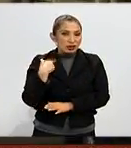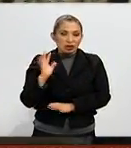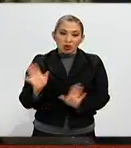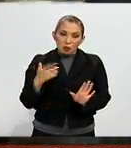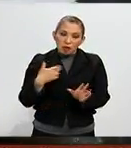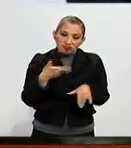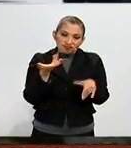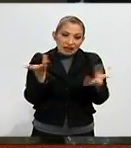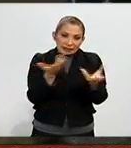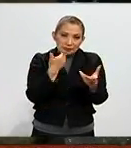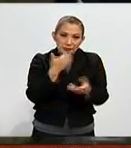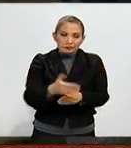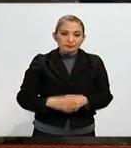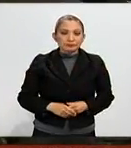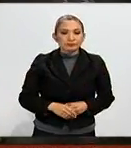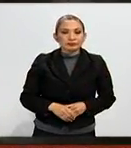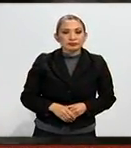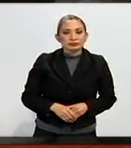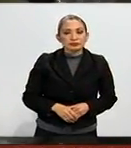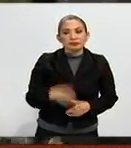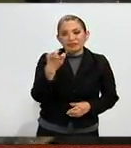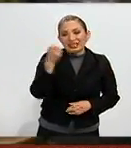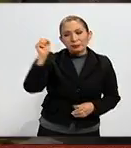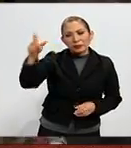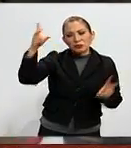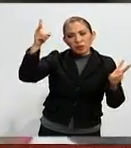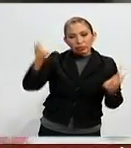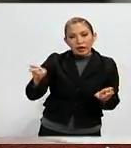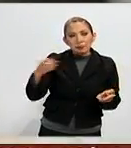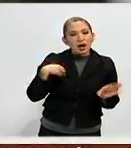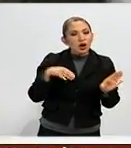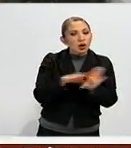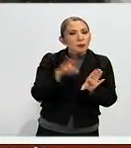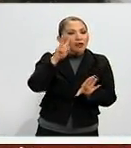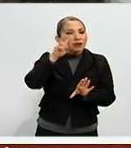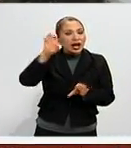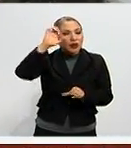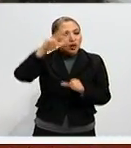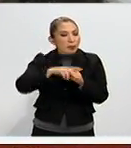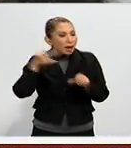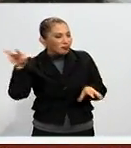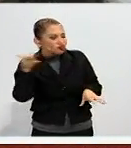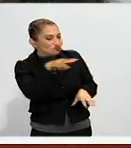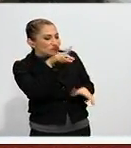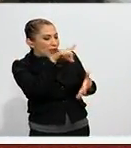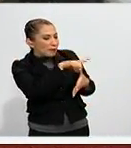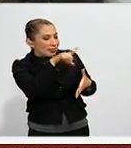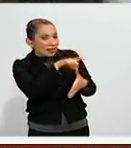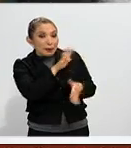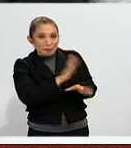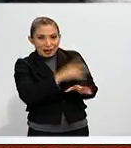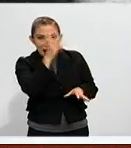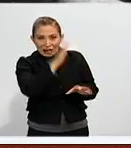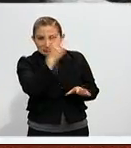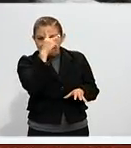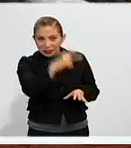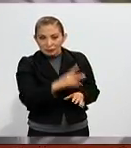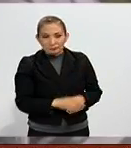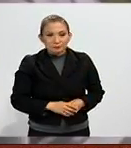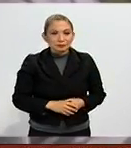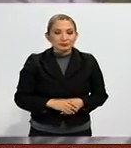de las circunstancias. Y en ese contexto, Carsten, ¿cómo ve Europa a América Latina y en especial a México?